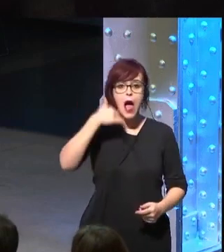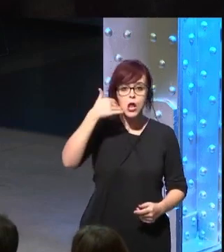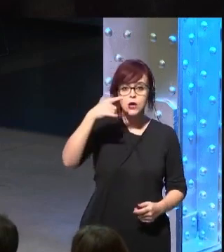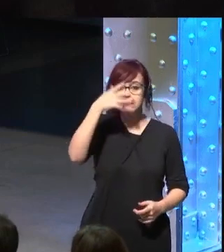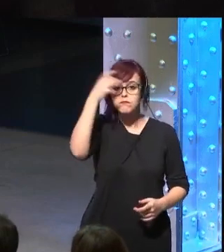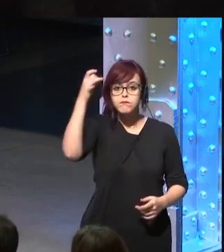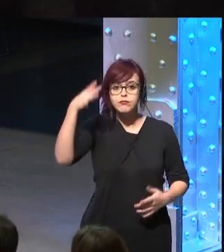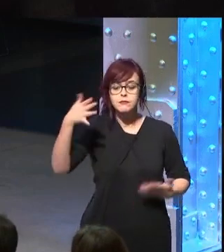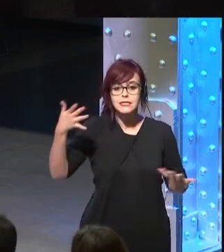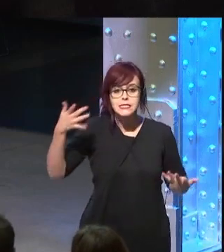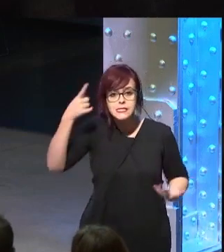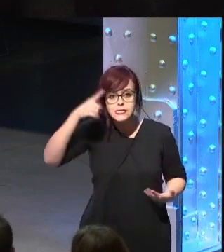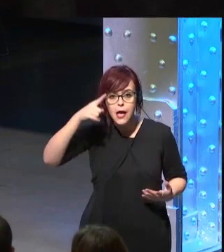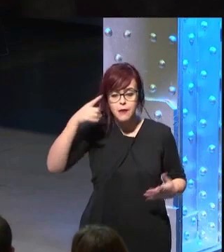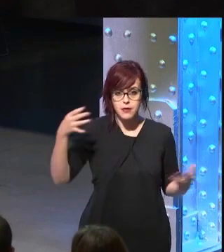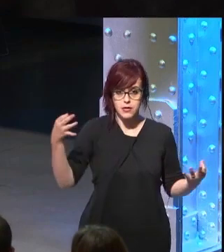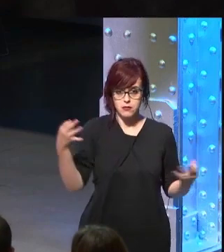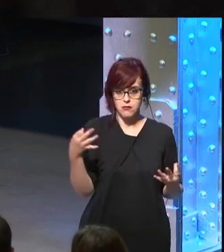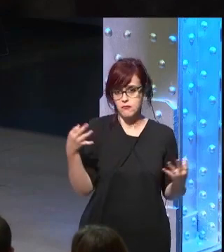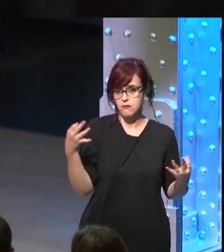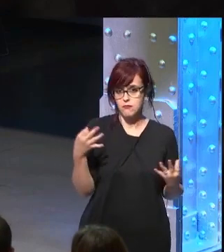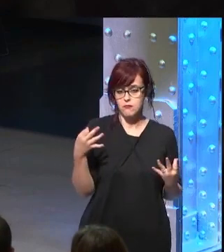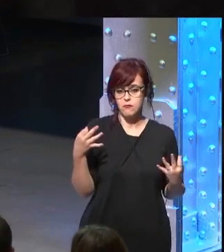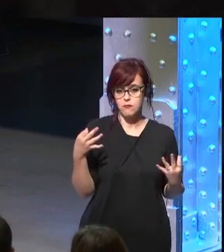sabe que realmente su